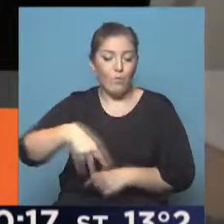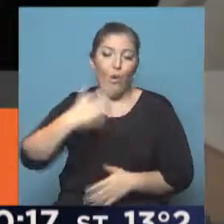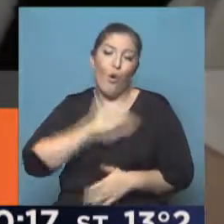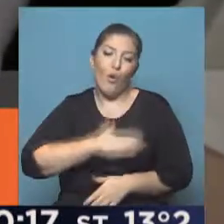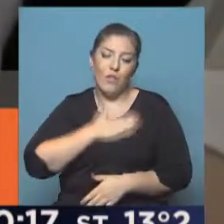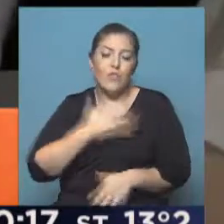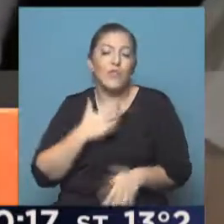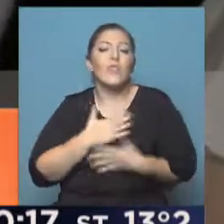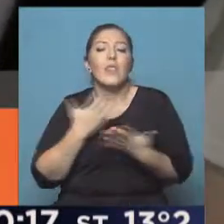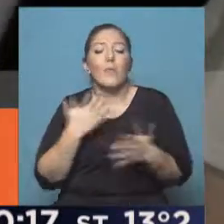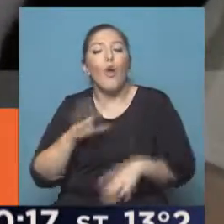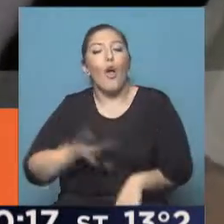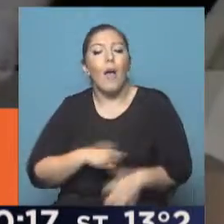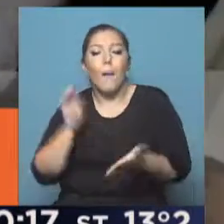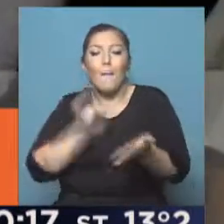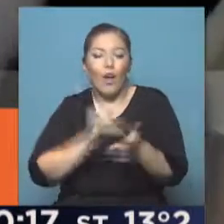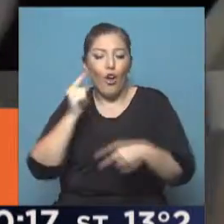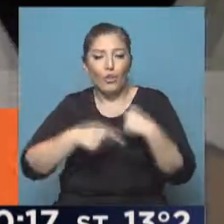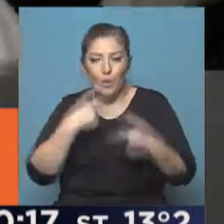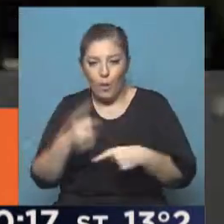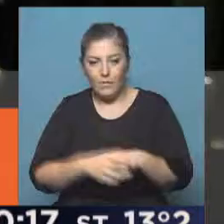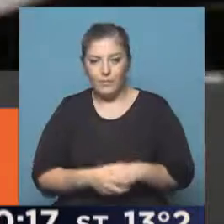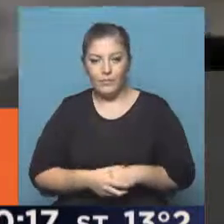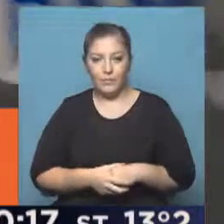nos sentimos con más ganas de seguir adelante.